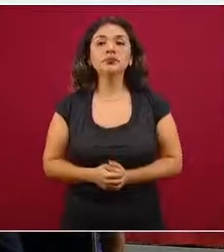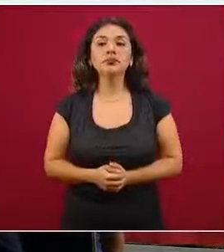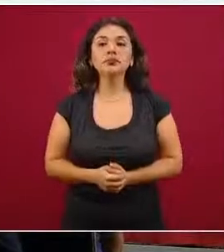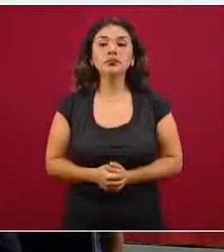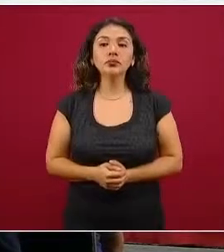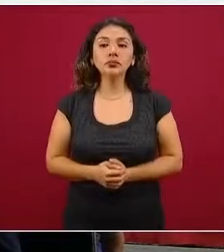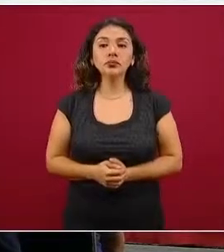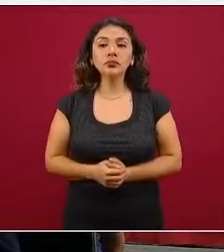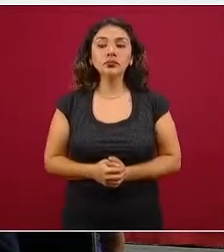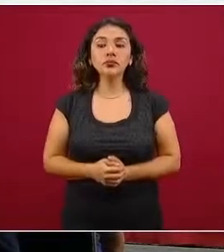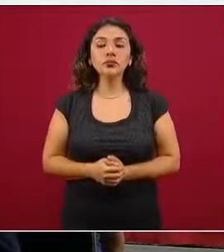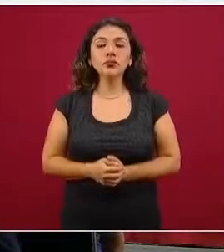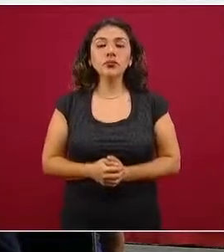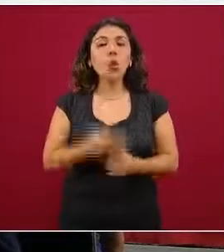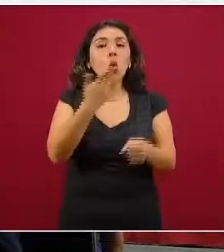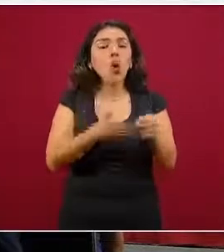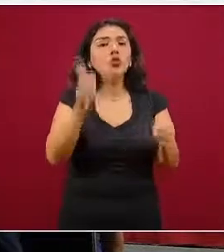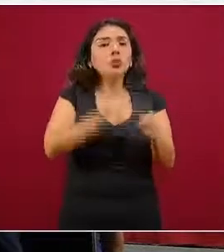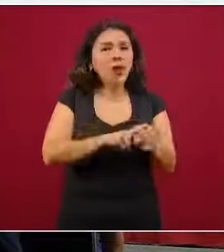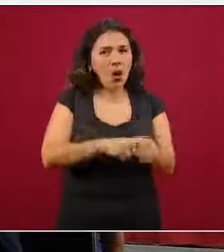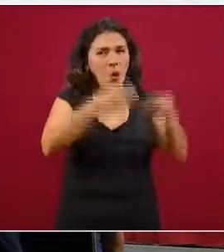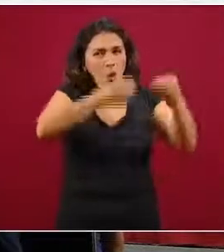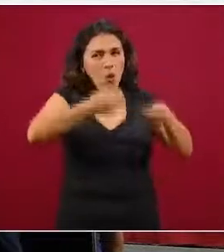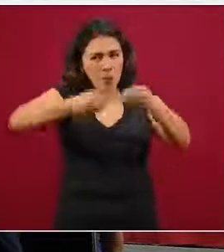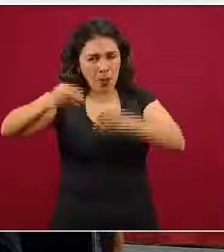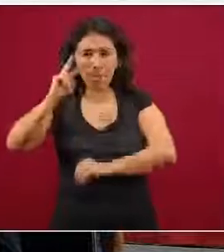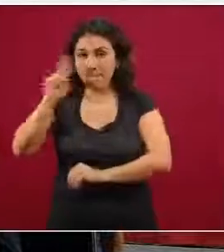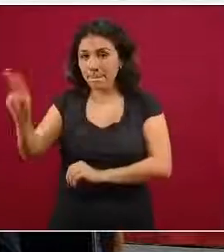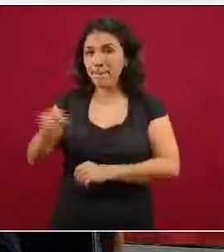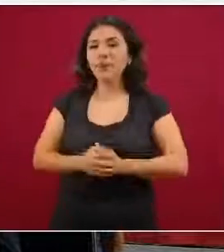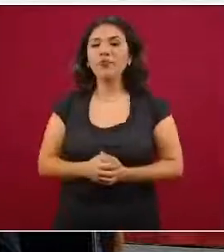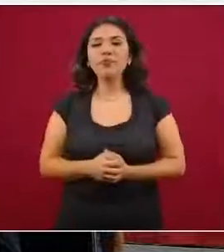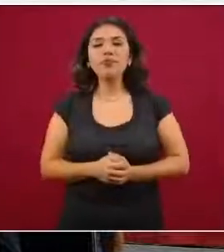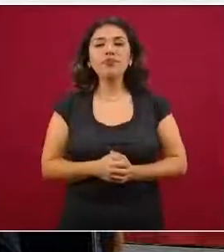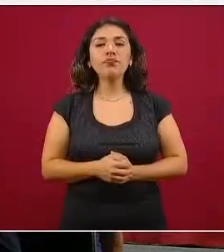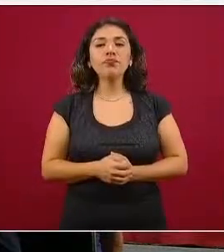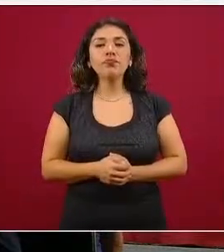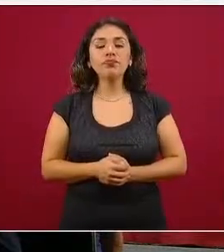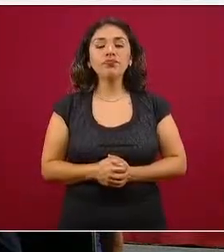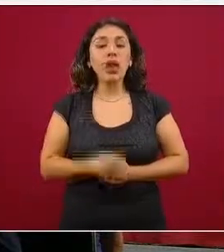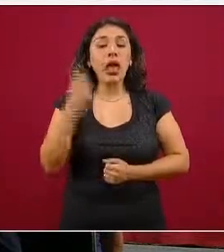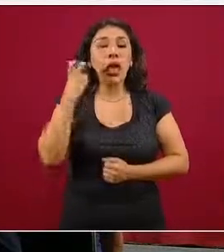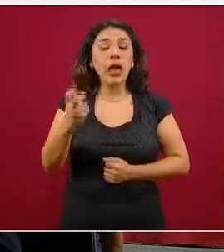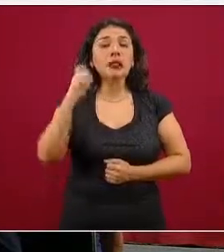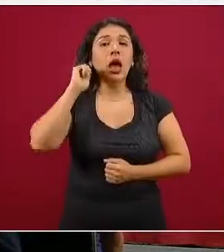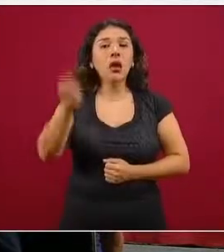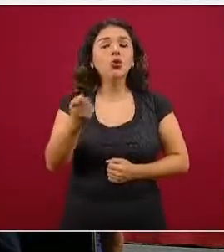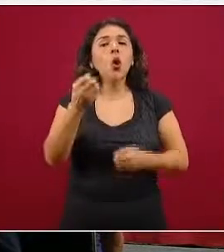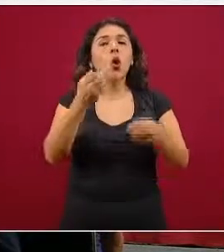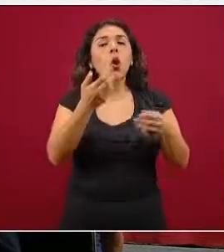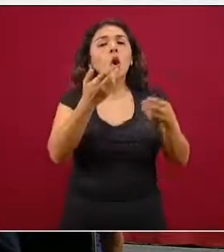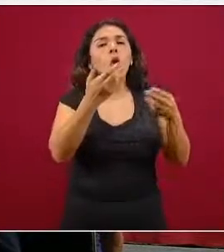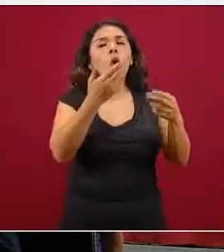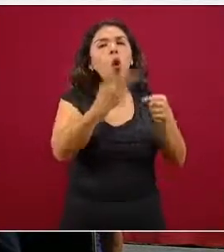la disponibilidad de ocupación hospitalaria. La siguiente diapositiva nos muestra la ocupación de camas